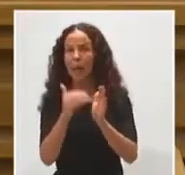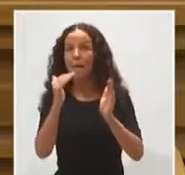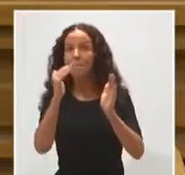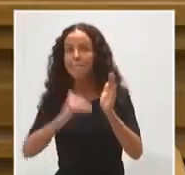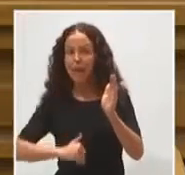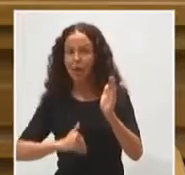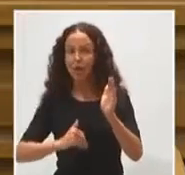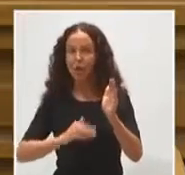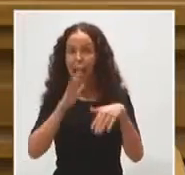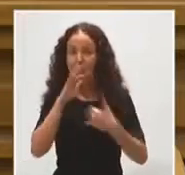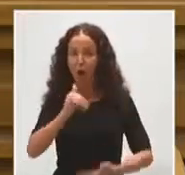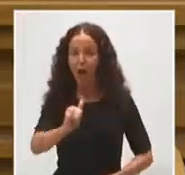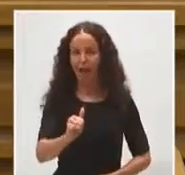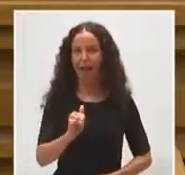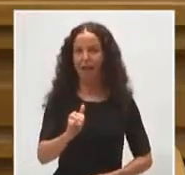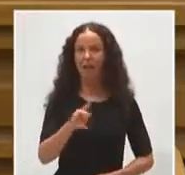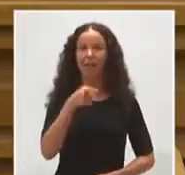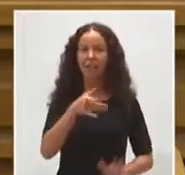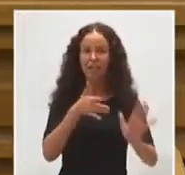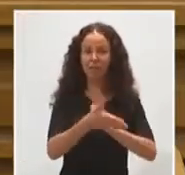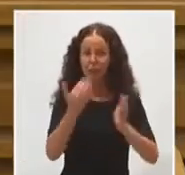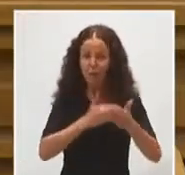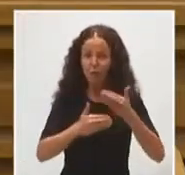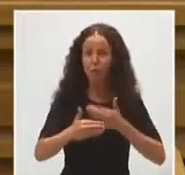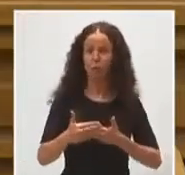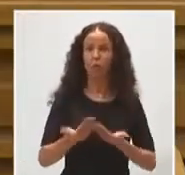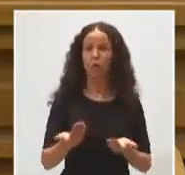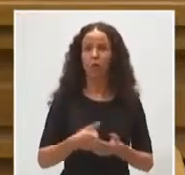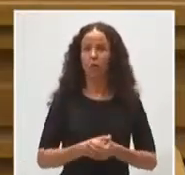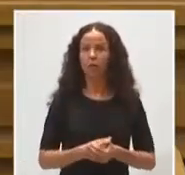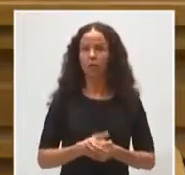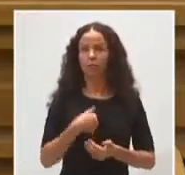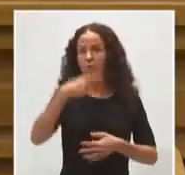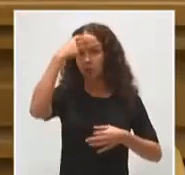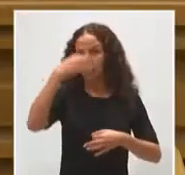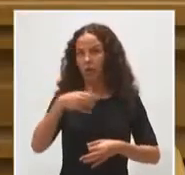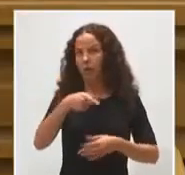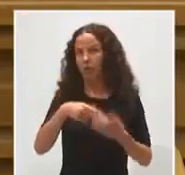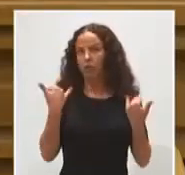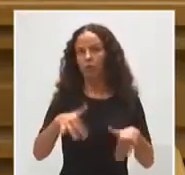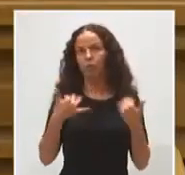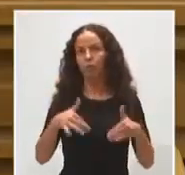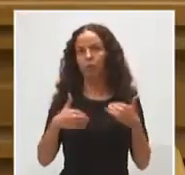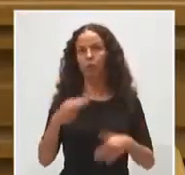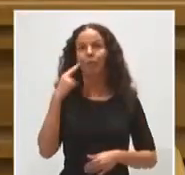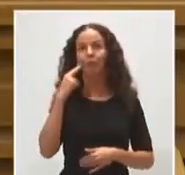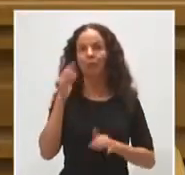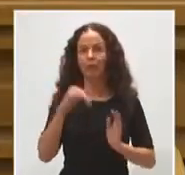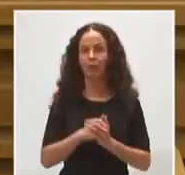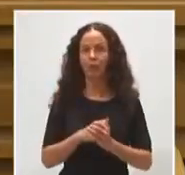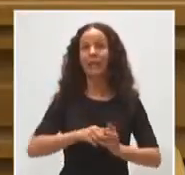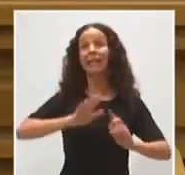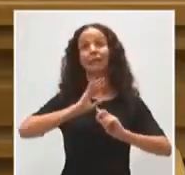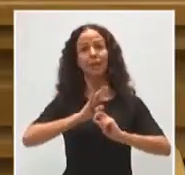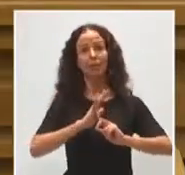y le llaman encima horizonte yo no sé yo creo que es más bien de vértigo realmente castilla la mancha